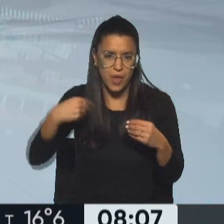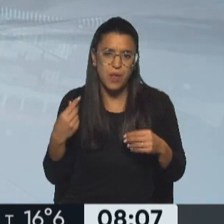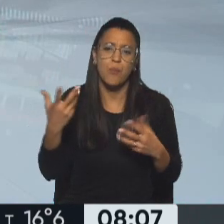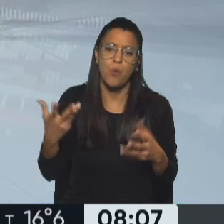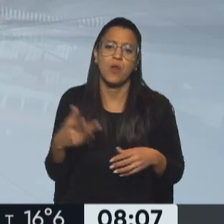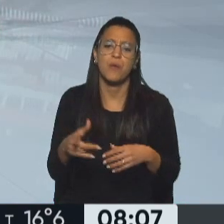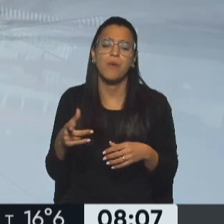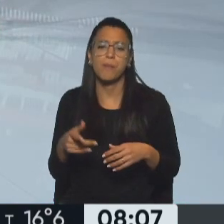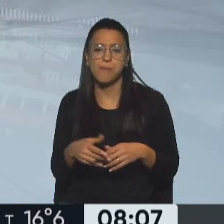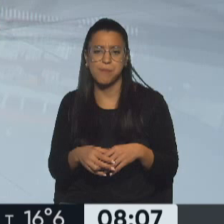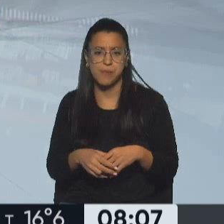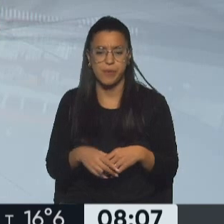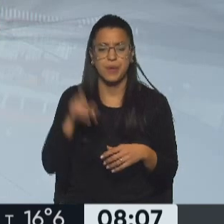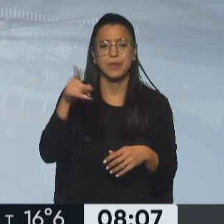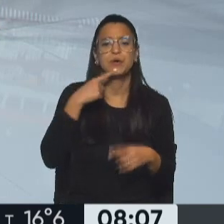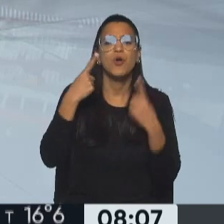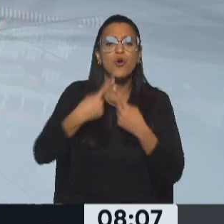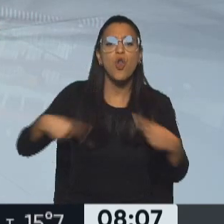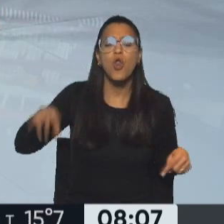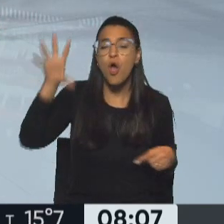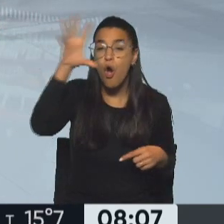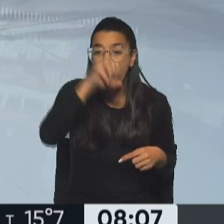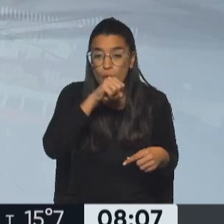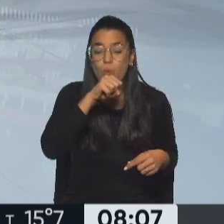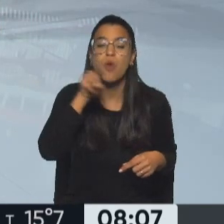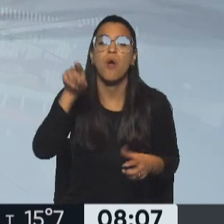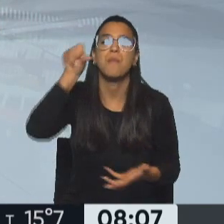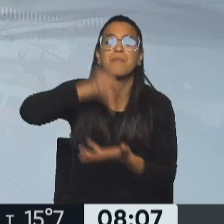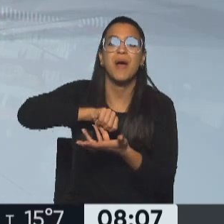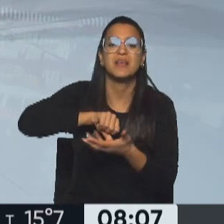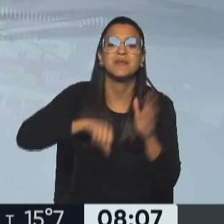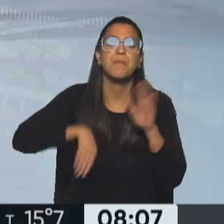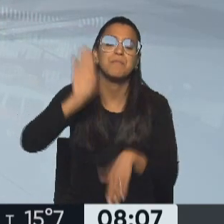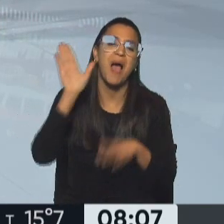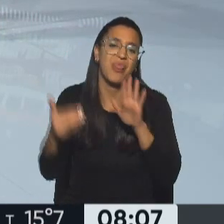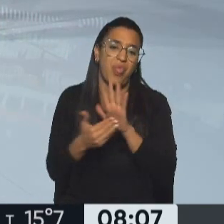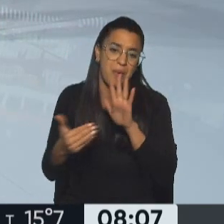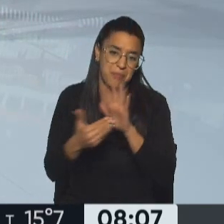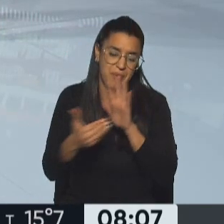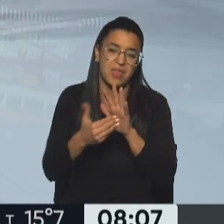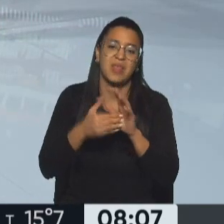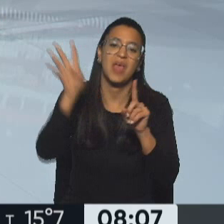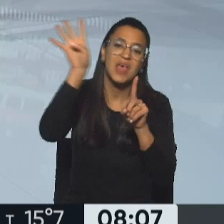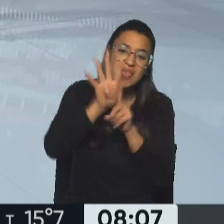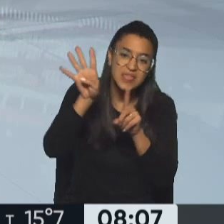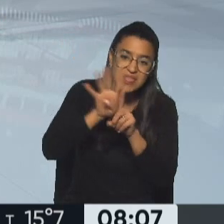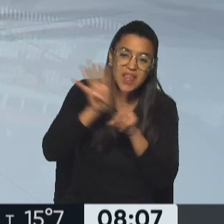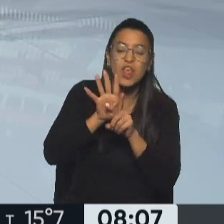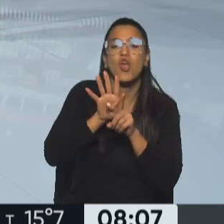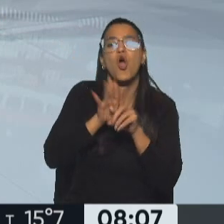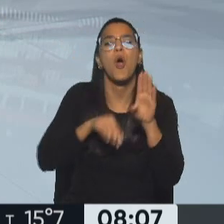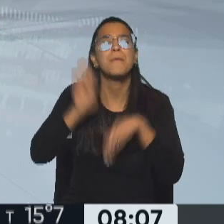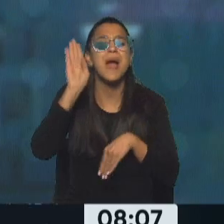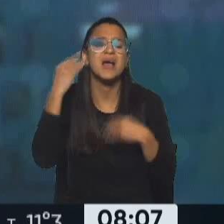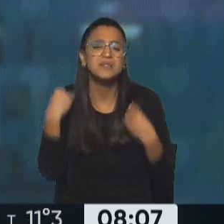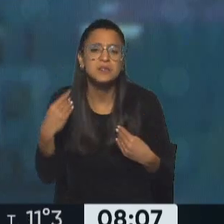Bueno, específicamente los colores más oscuros son los países que más dependen del trigo y sobre todo, bueno, todo lo que